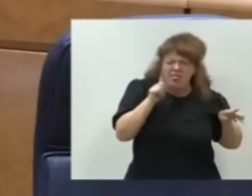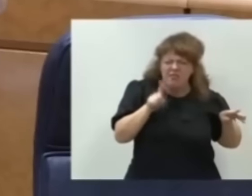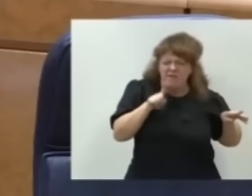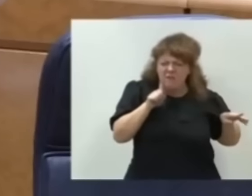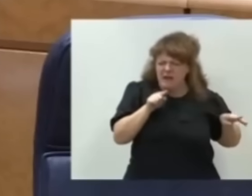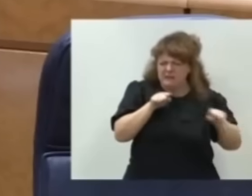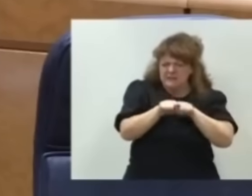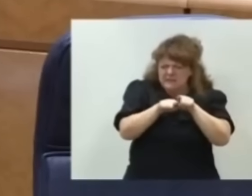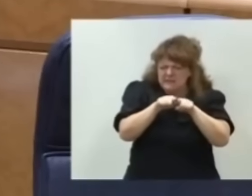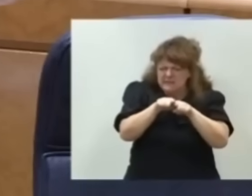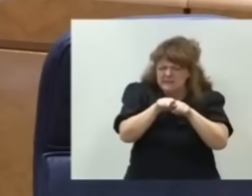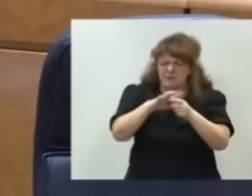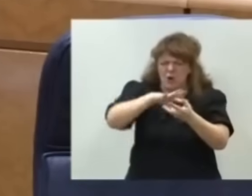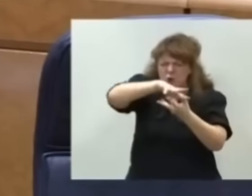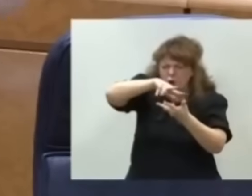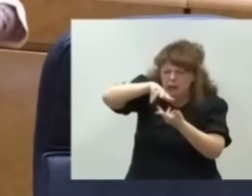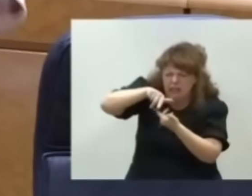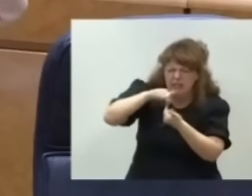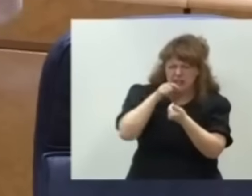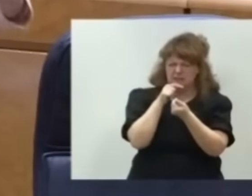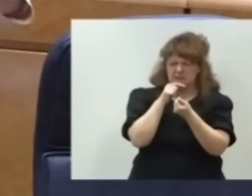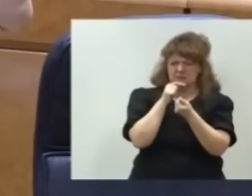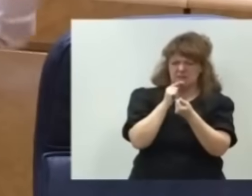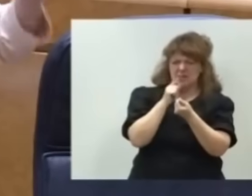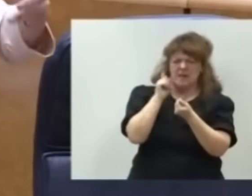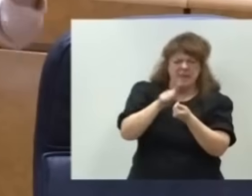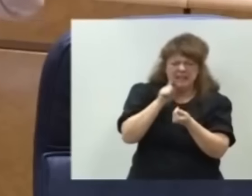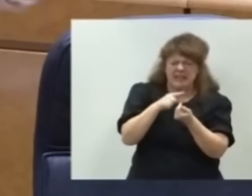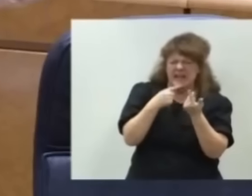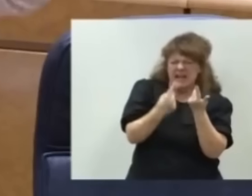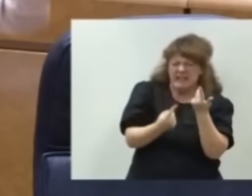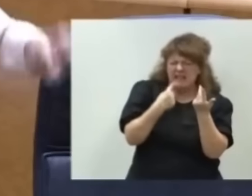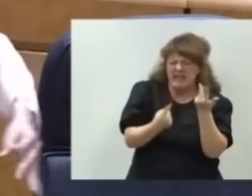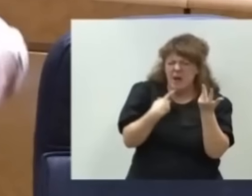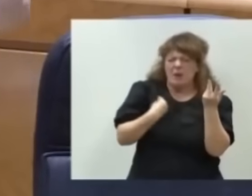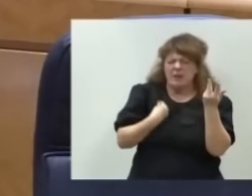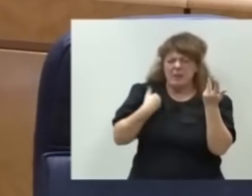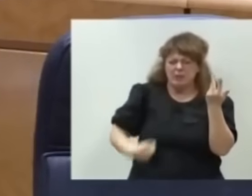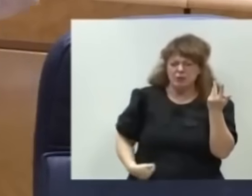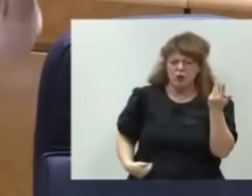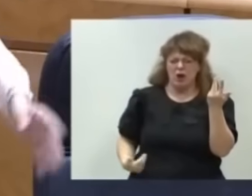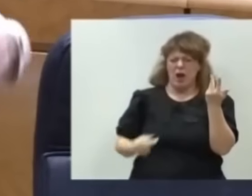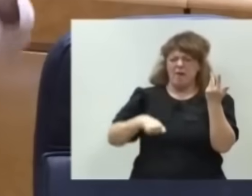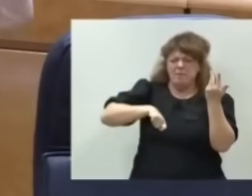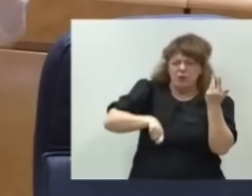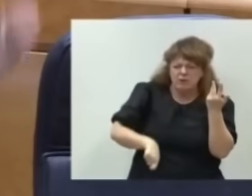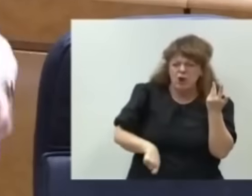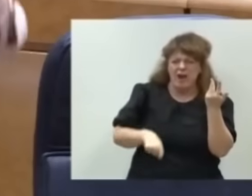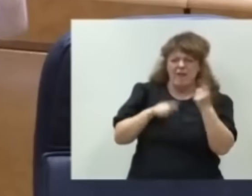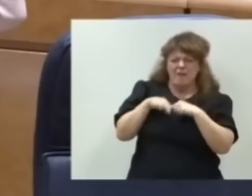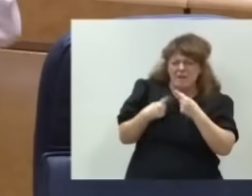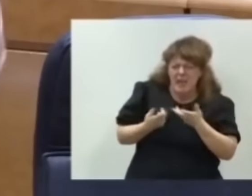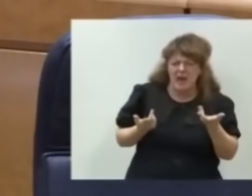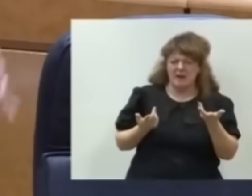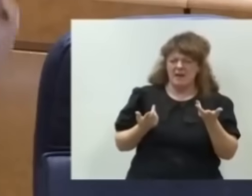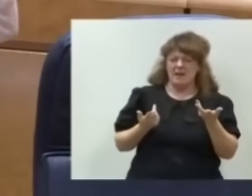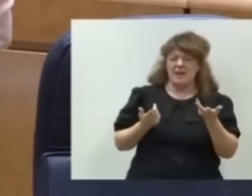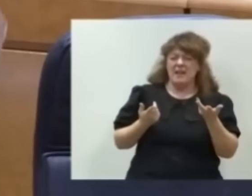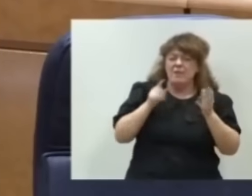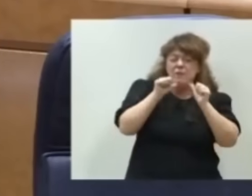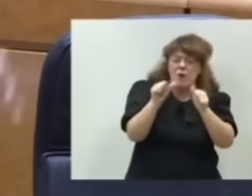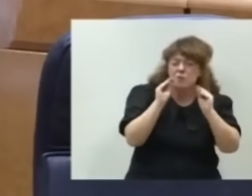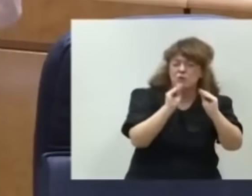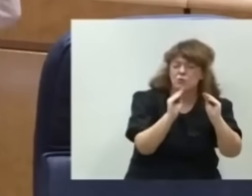se dedican a sacarle noticias, se dedican a decir mentiras sobre su vida personal, profesional, familiar, se dedican